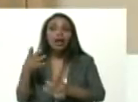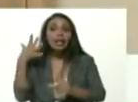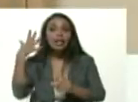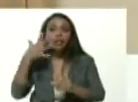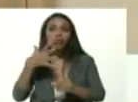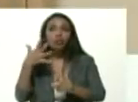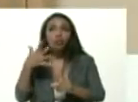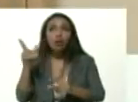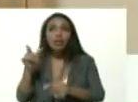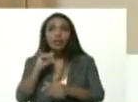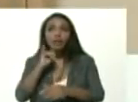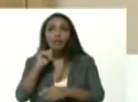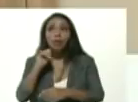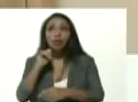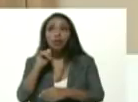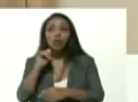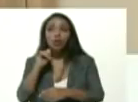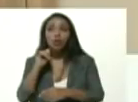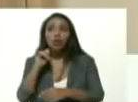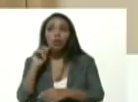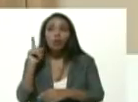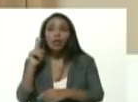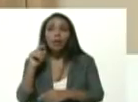esta información que me llegó por Iguana TV.